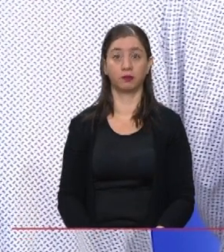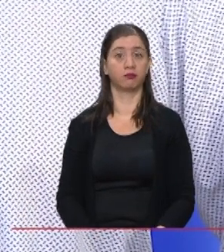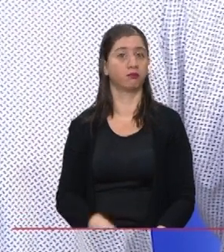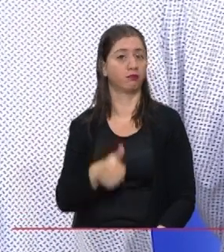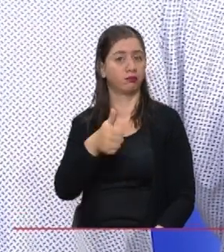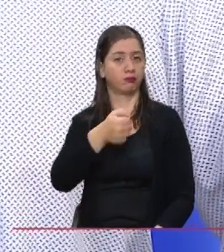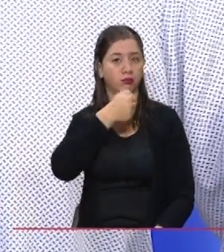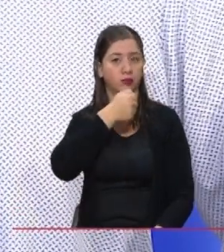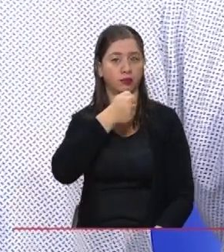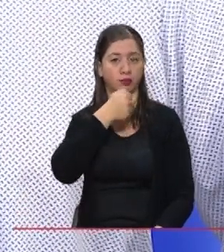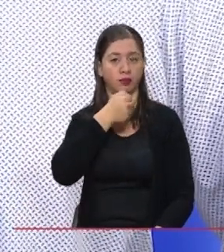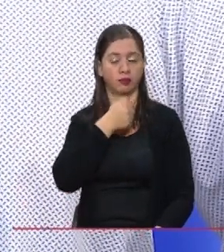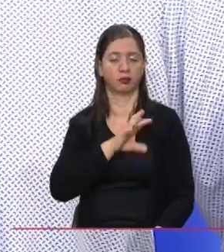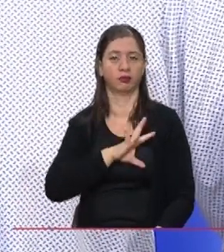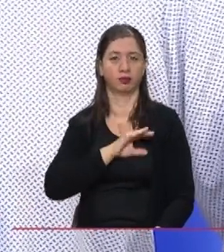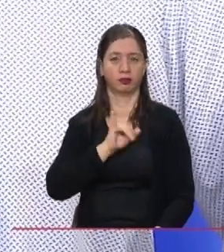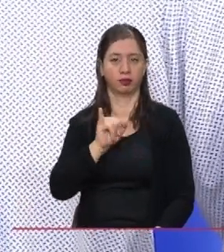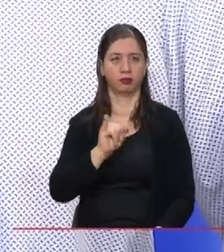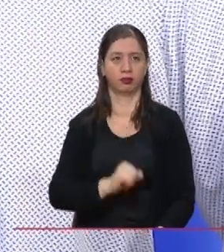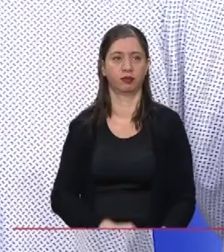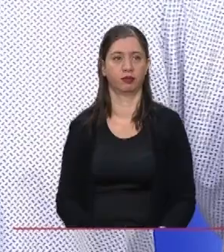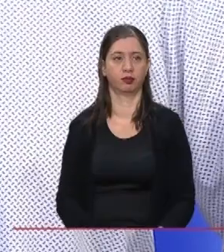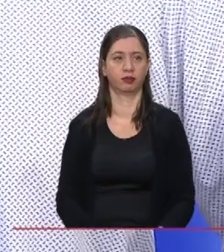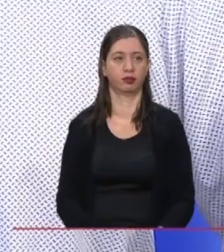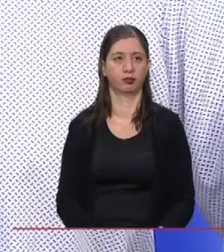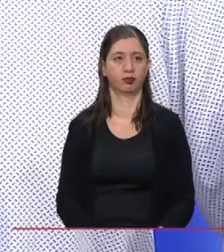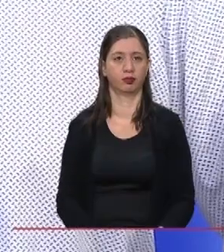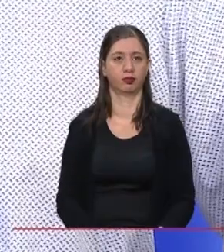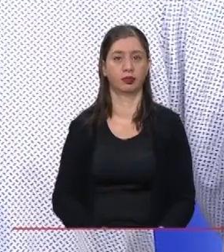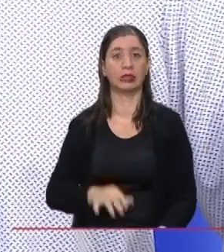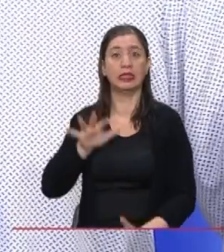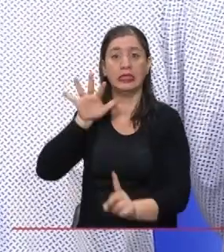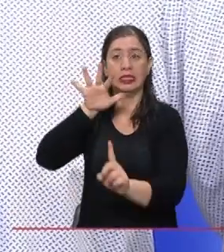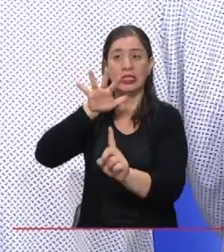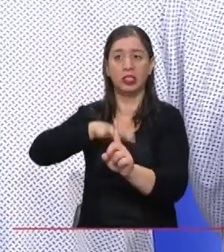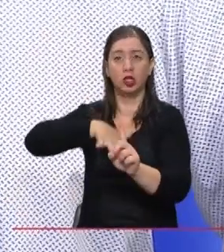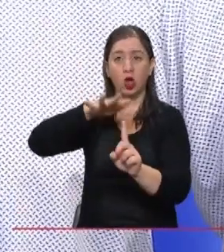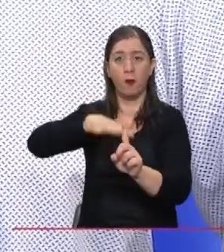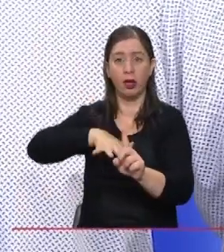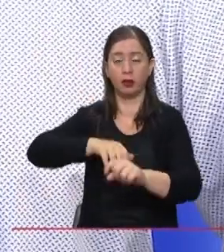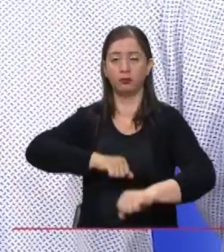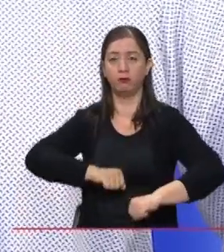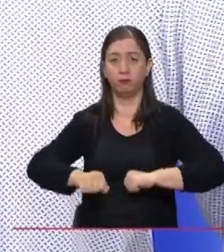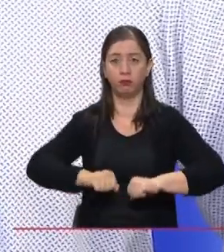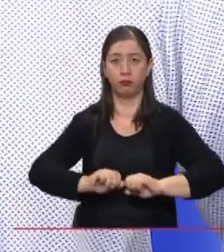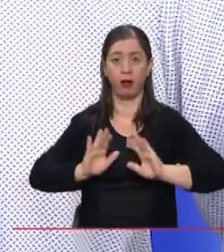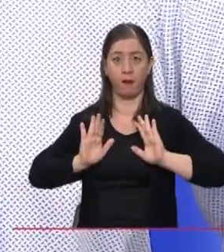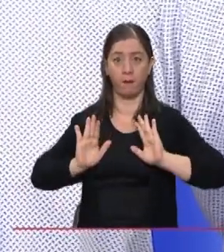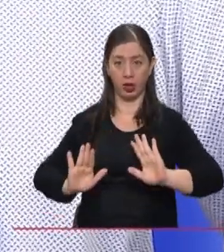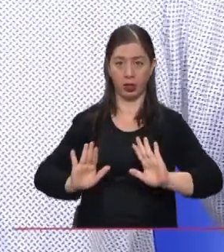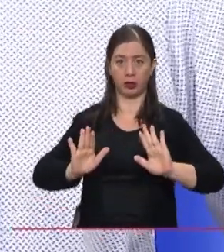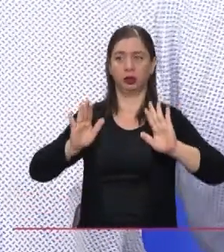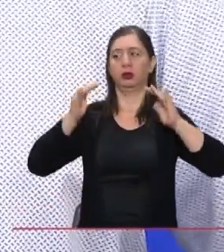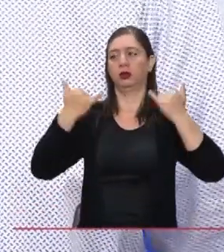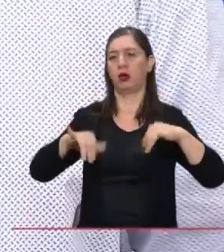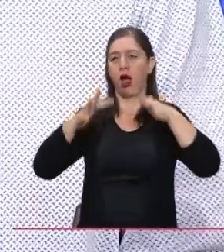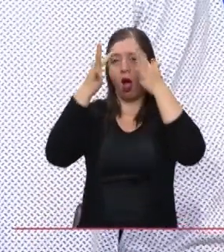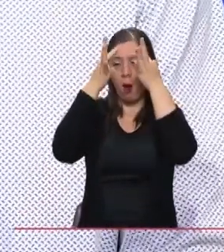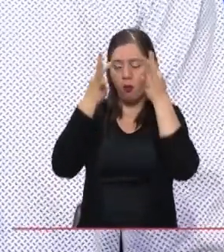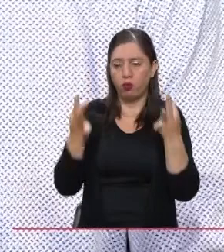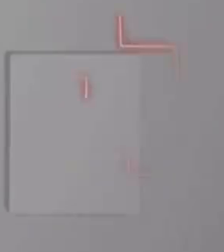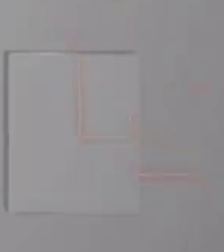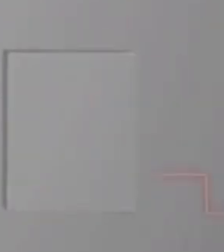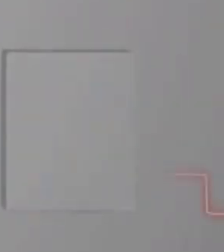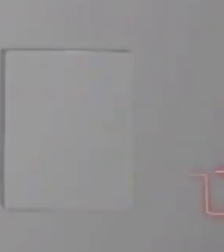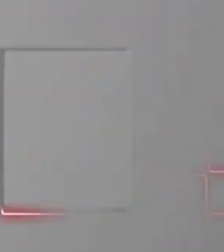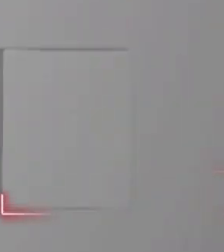Buenas noticias para la capital vallecaucana, porque tras 5 meses de cese de actividades, por fin, José, llegó el